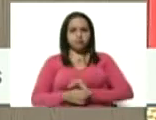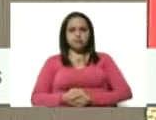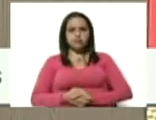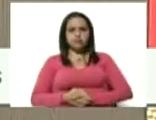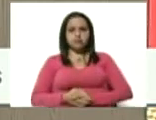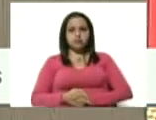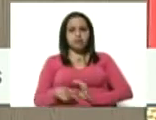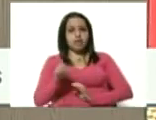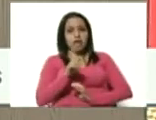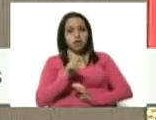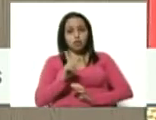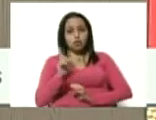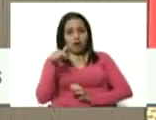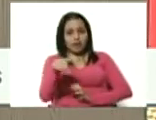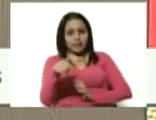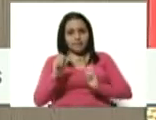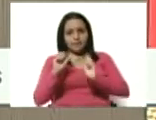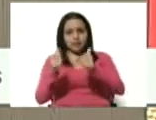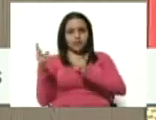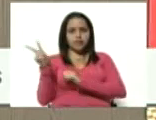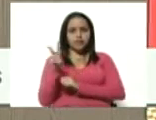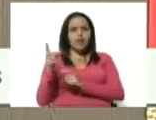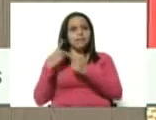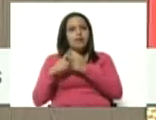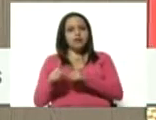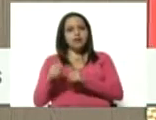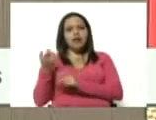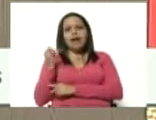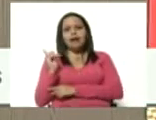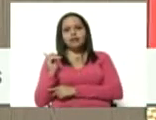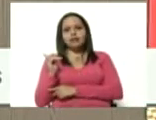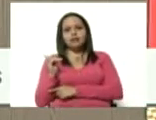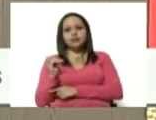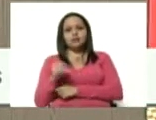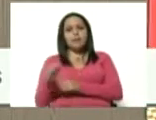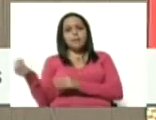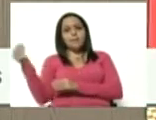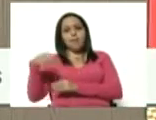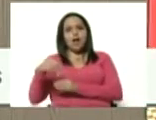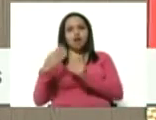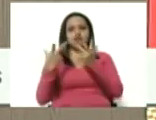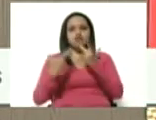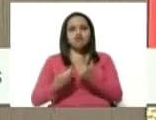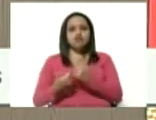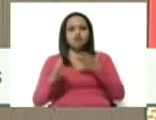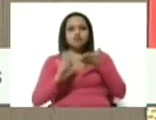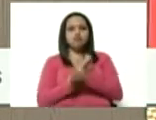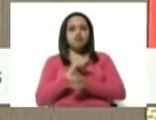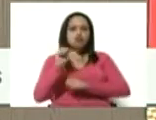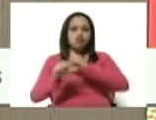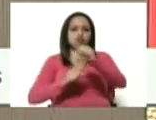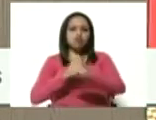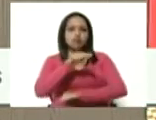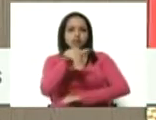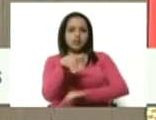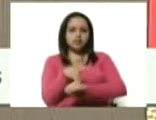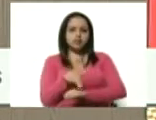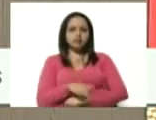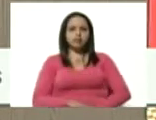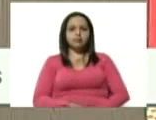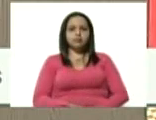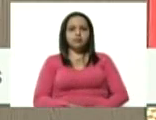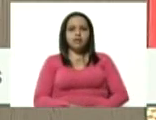de nuestro país, pero que sin duda impactan en la situación de la pandemia a nivel nacional.